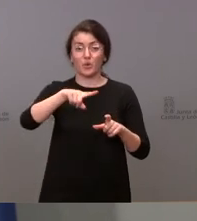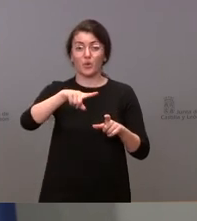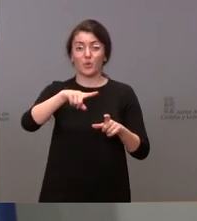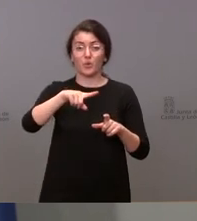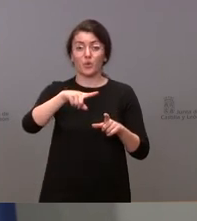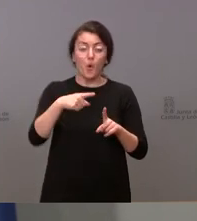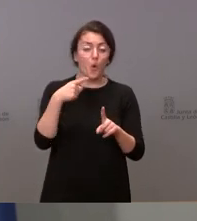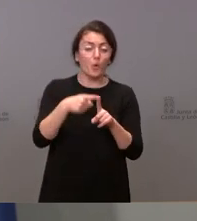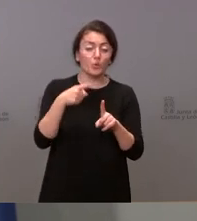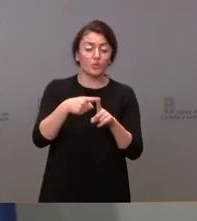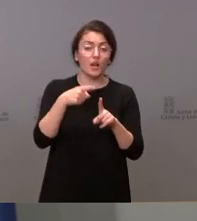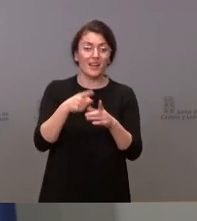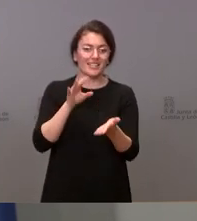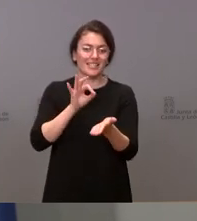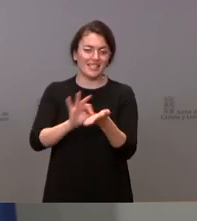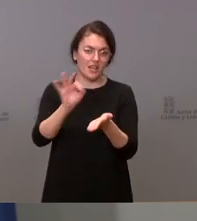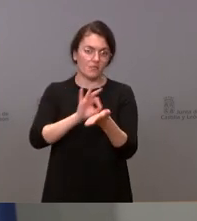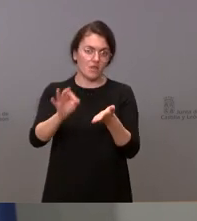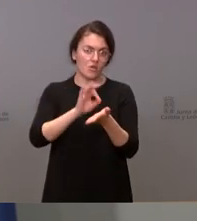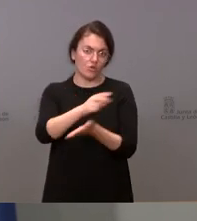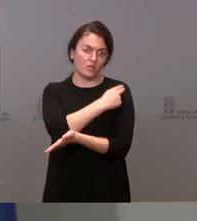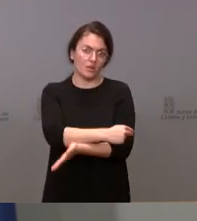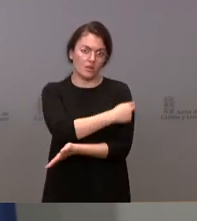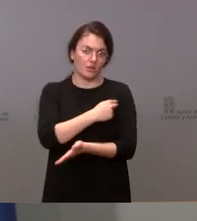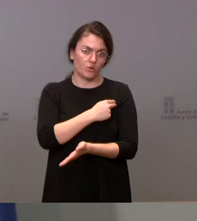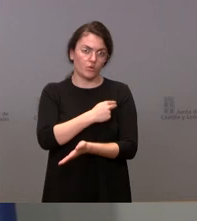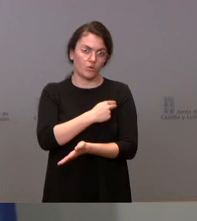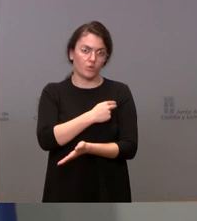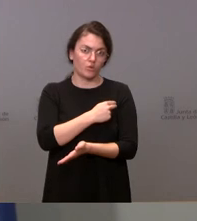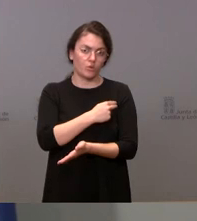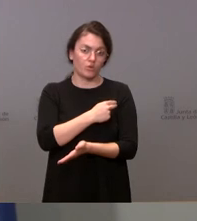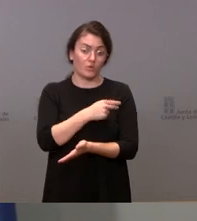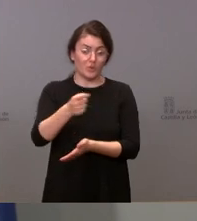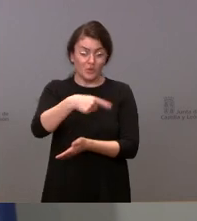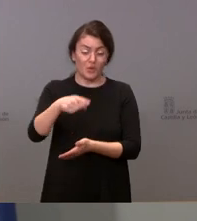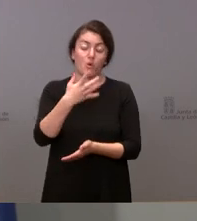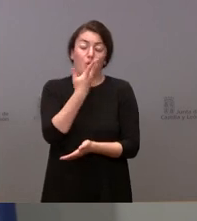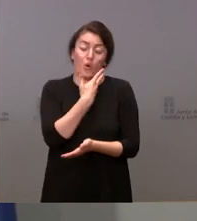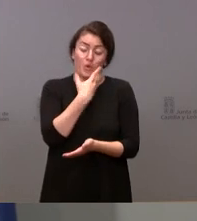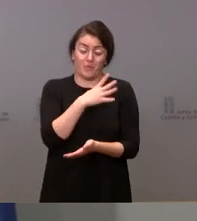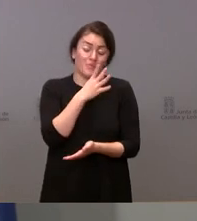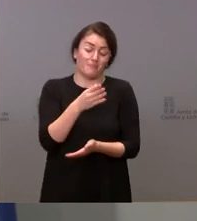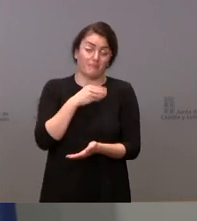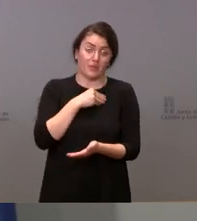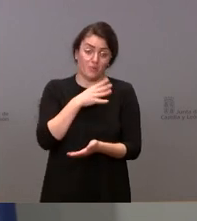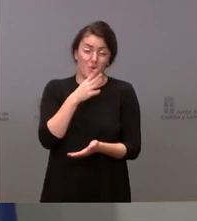el servicio sanitario, quienes son más frecuentadores del servicio sanitario, quienes lo conocen desgraciadamente porque padecen